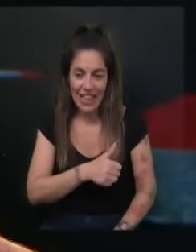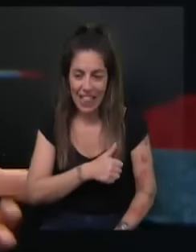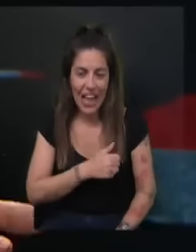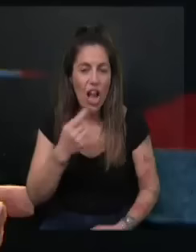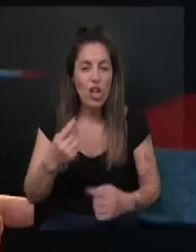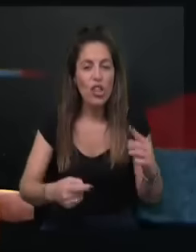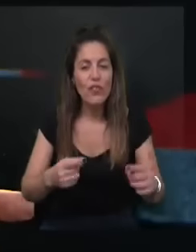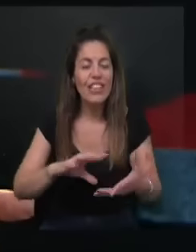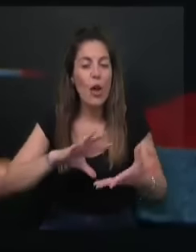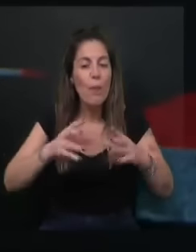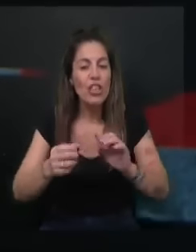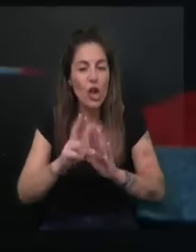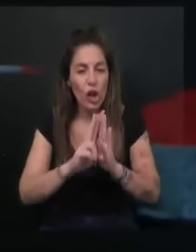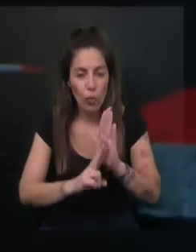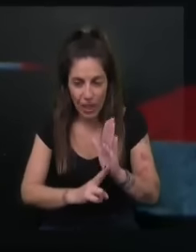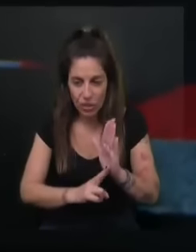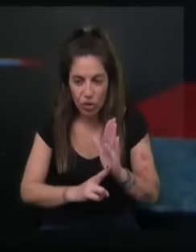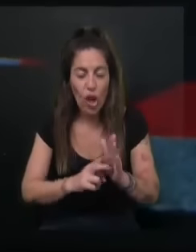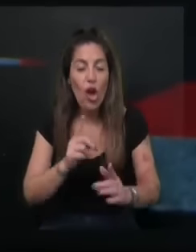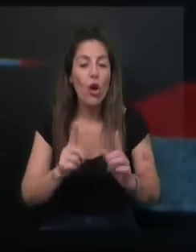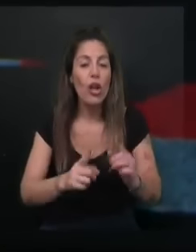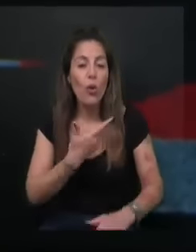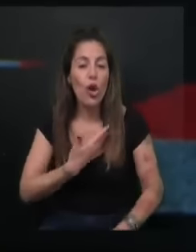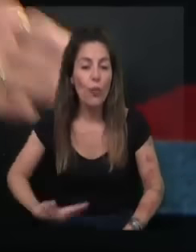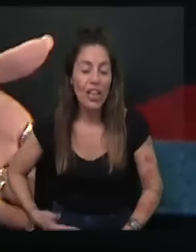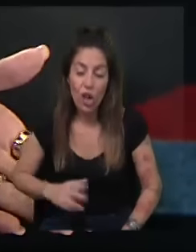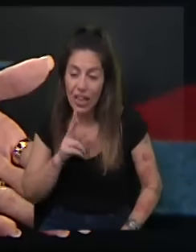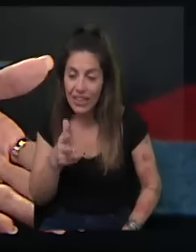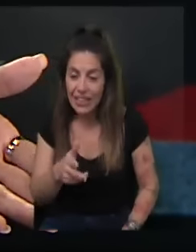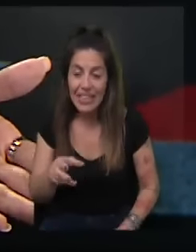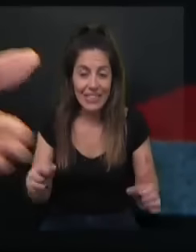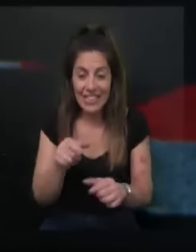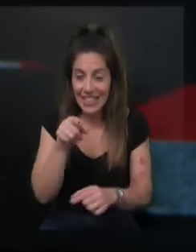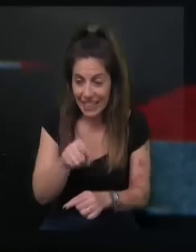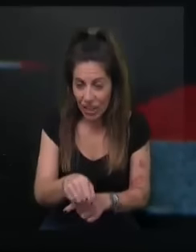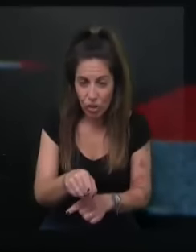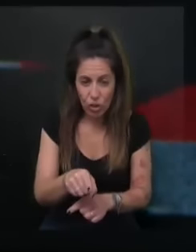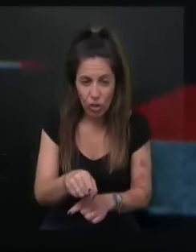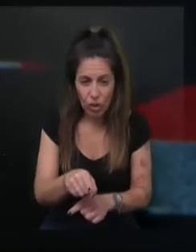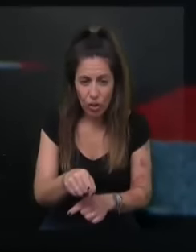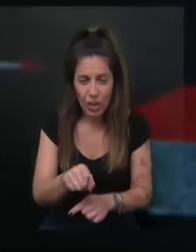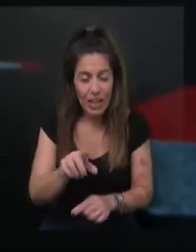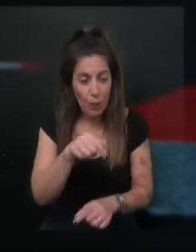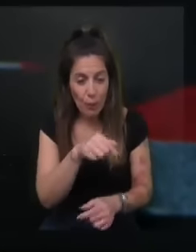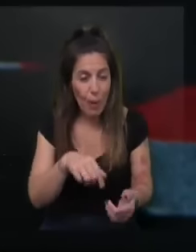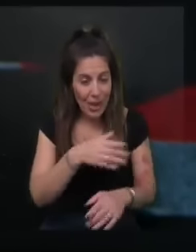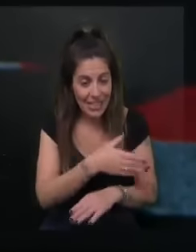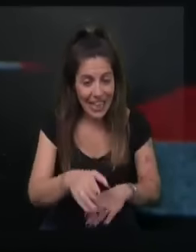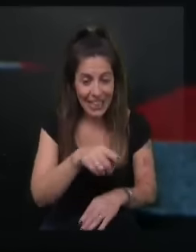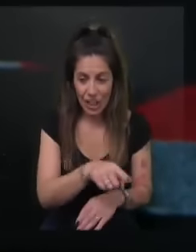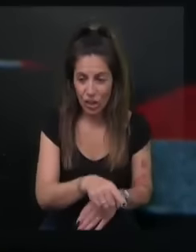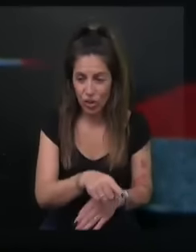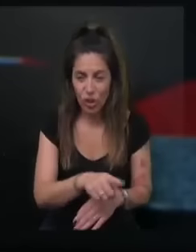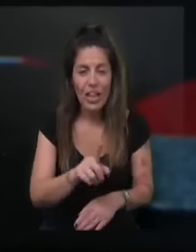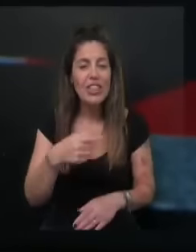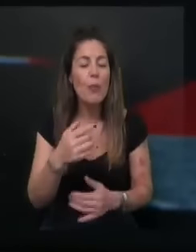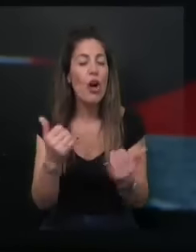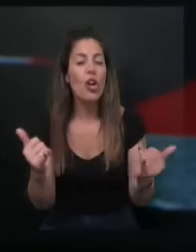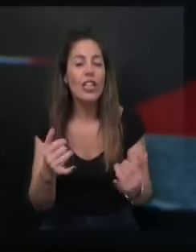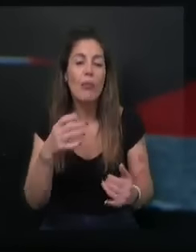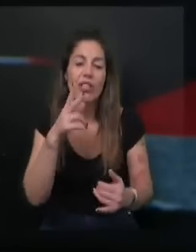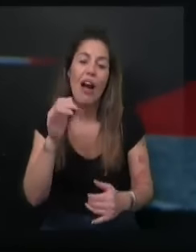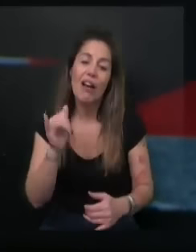distintos modelos regulatorios y con algunos gobierno les dije si hacen esto les va a pasar esto y después con el tiempo dicen